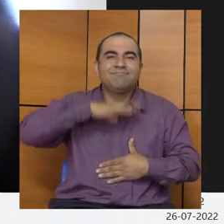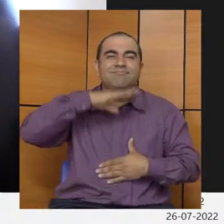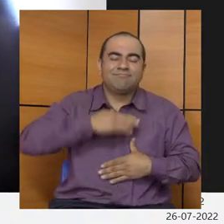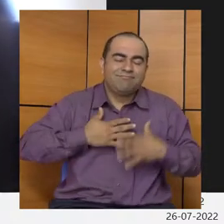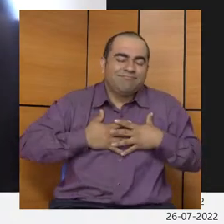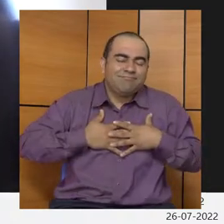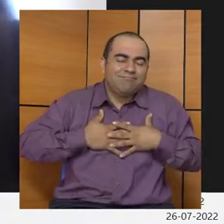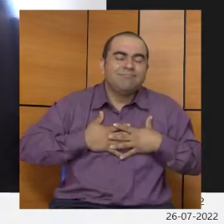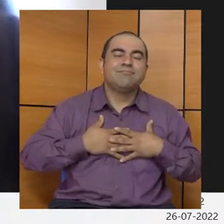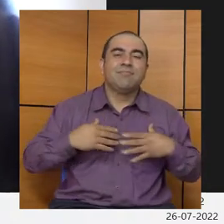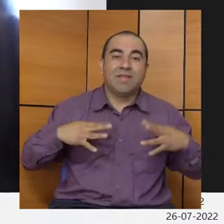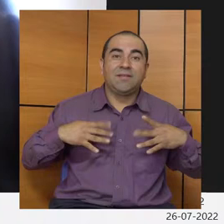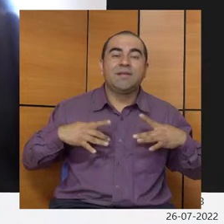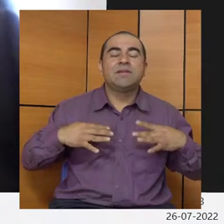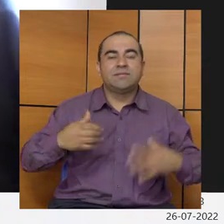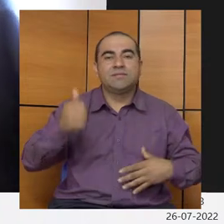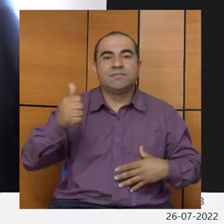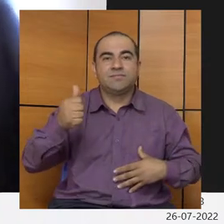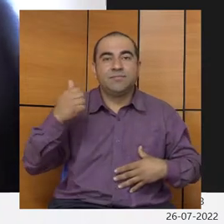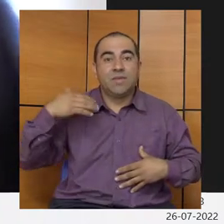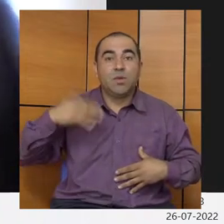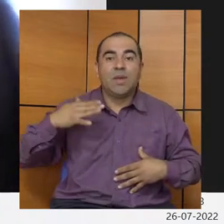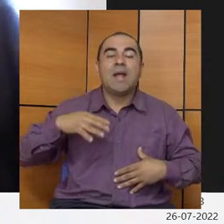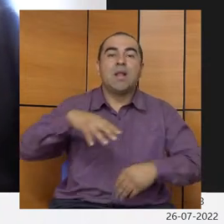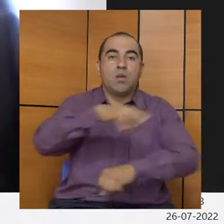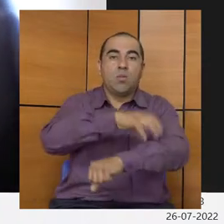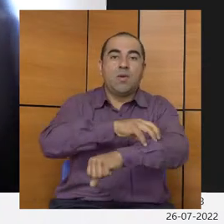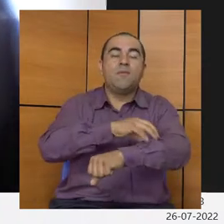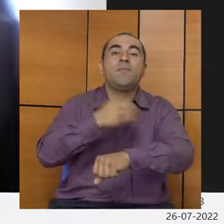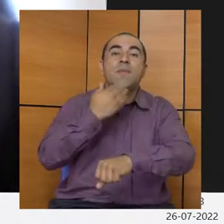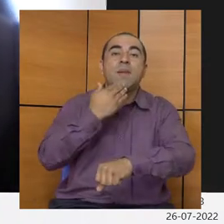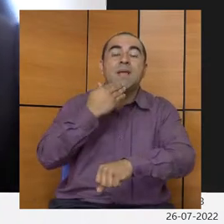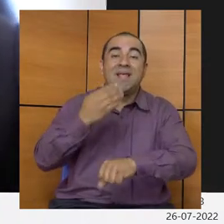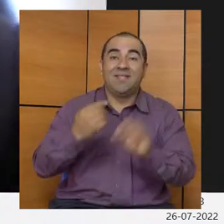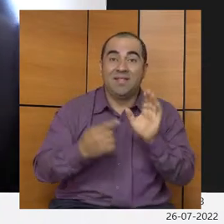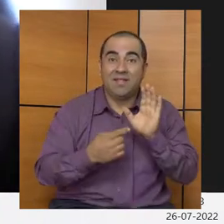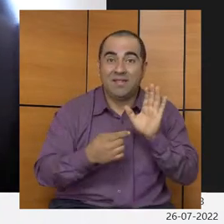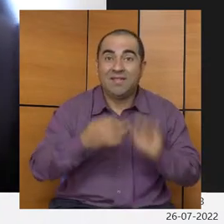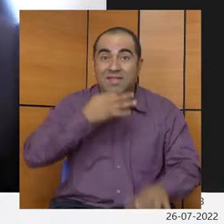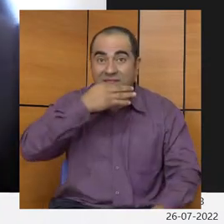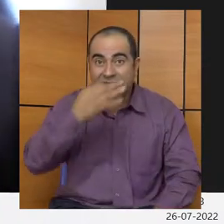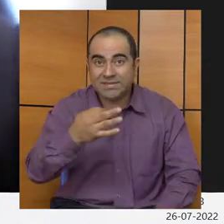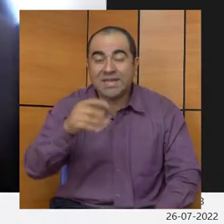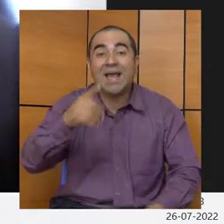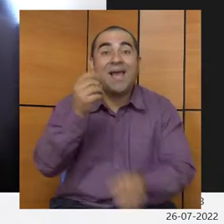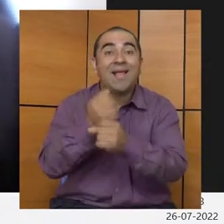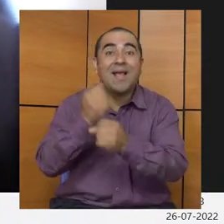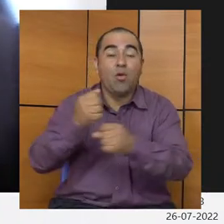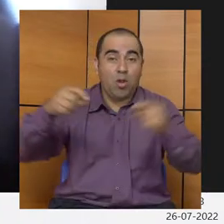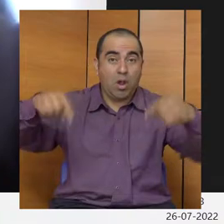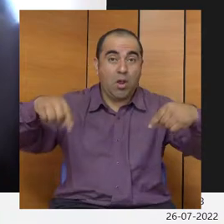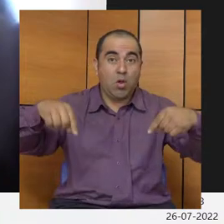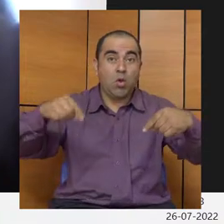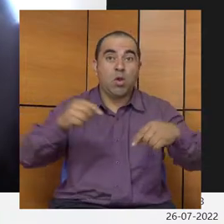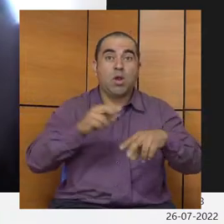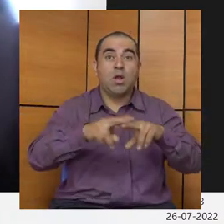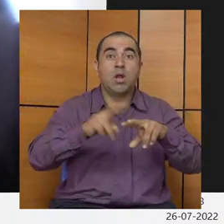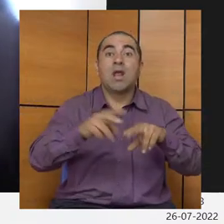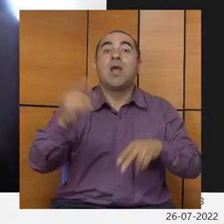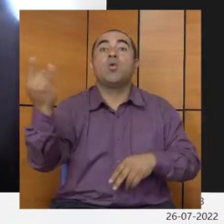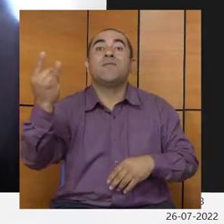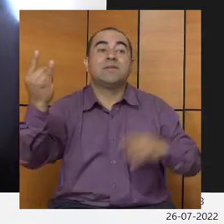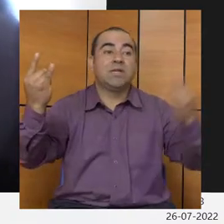universidad estatal y pública regional. Destacar también el trabajo que se está haciendo entre dos